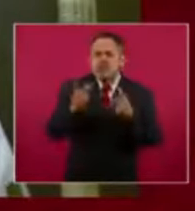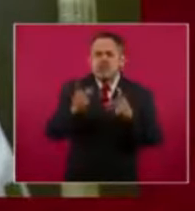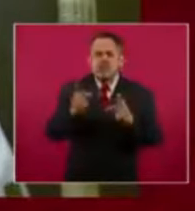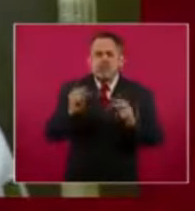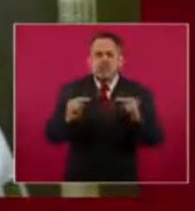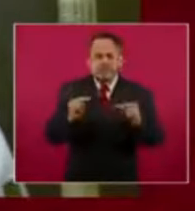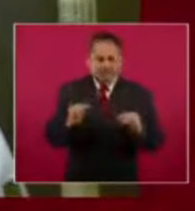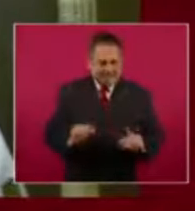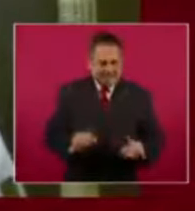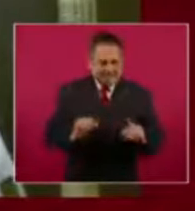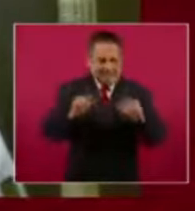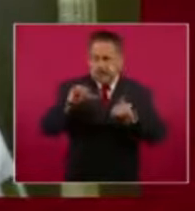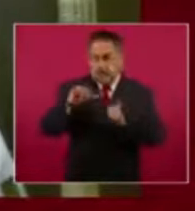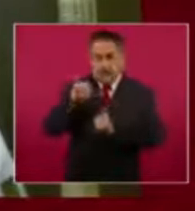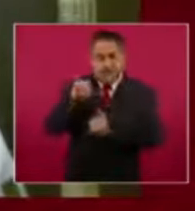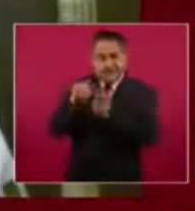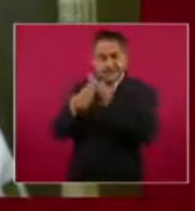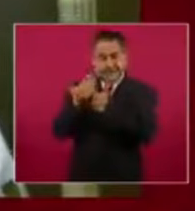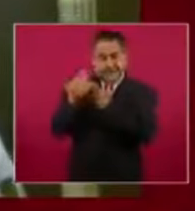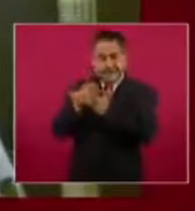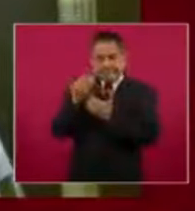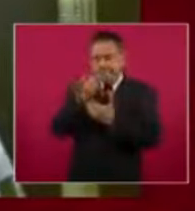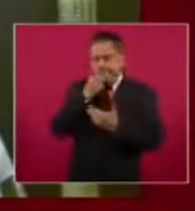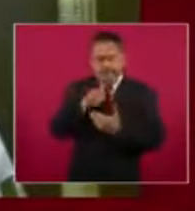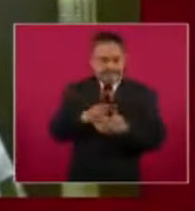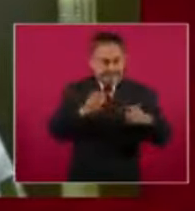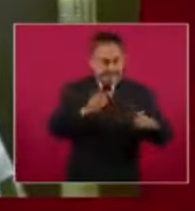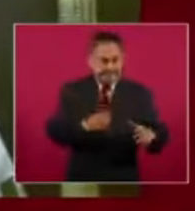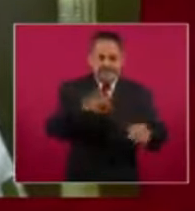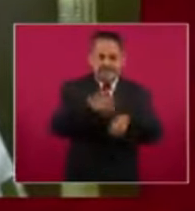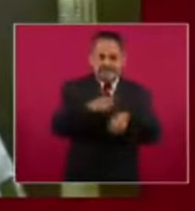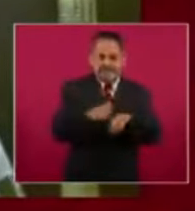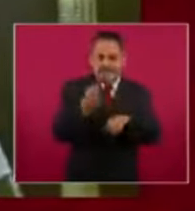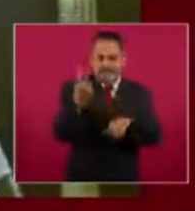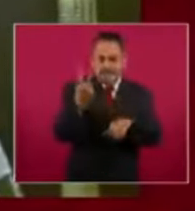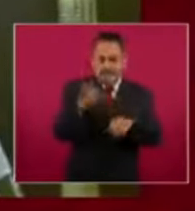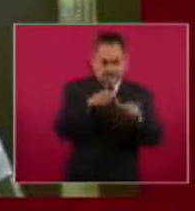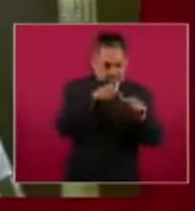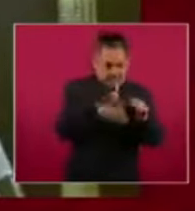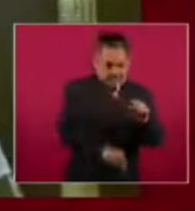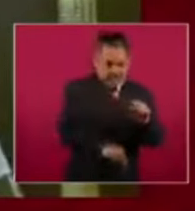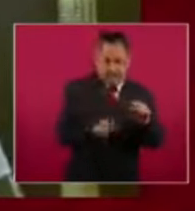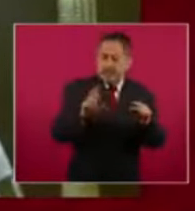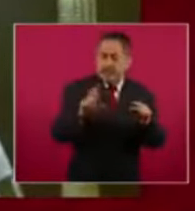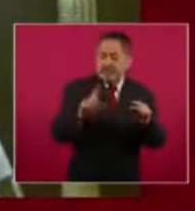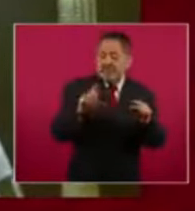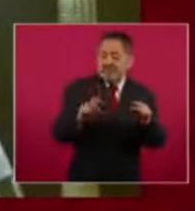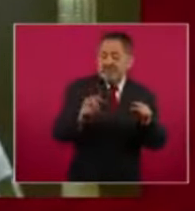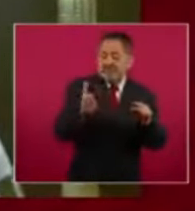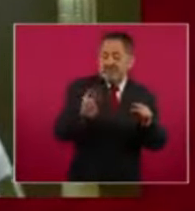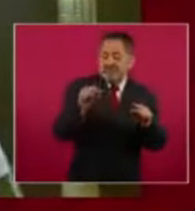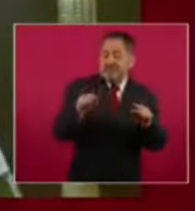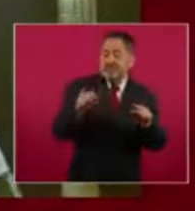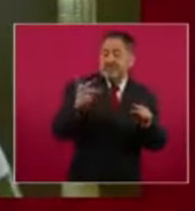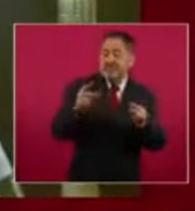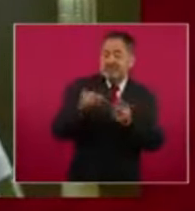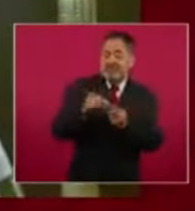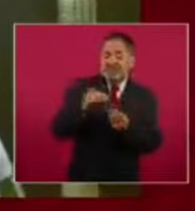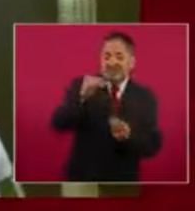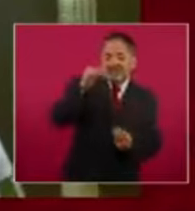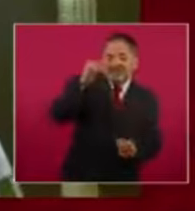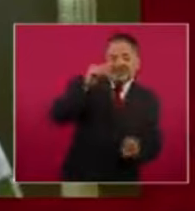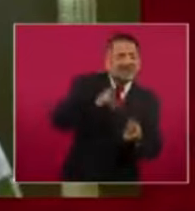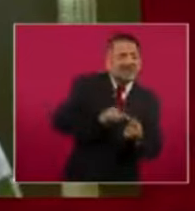las 6 de la mañana y es en el pozo 2 de 36.8 metros, pozo 3,